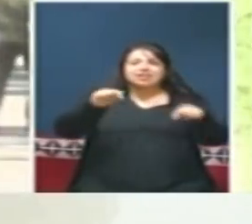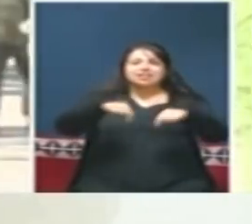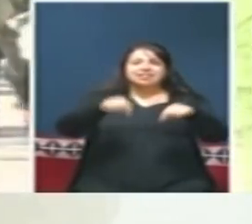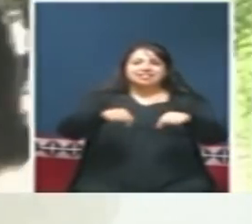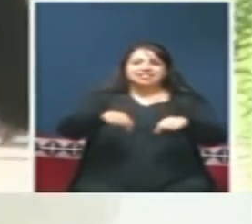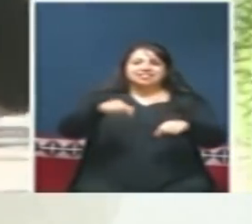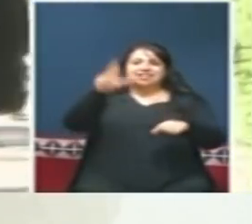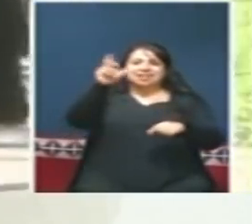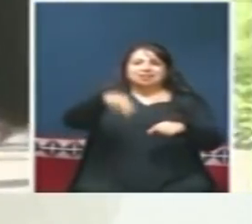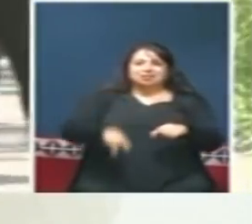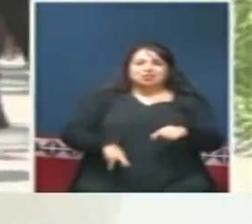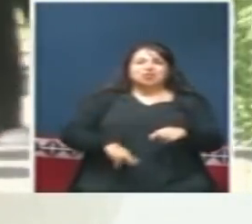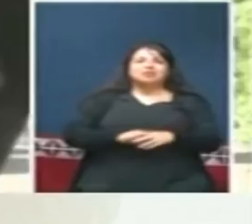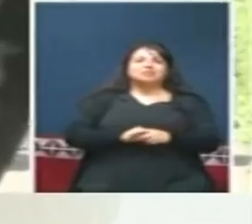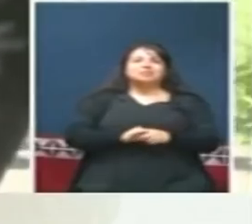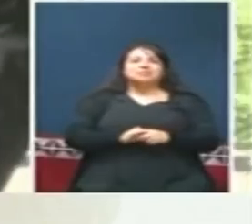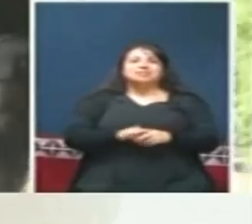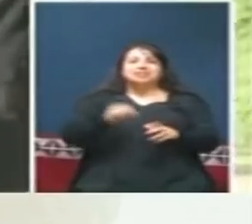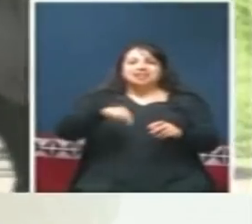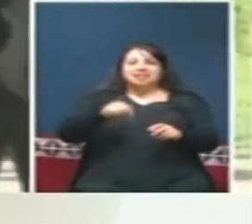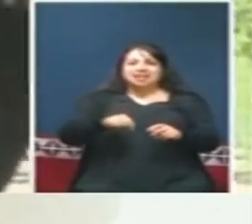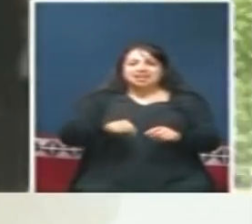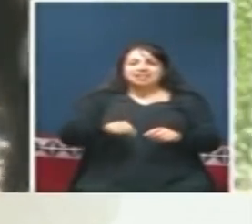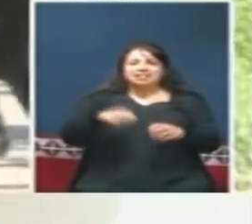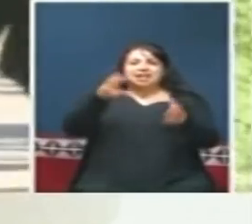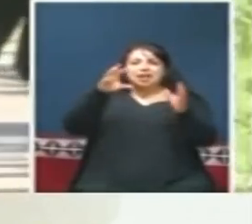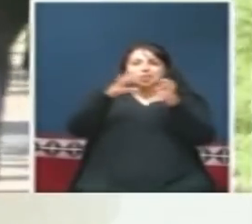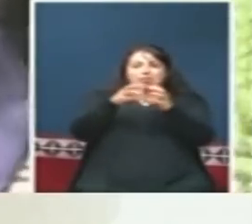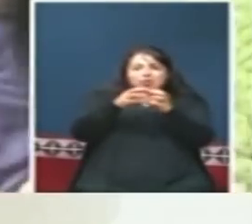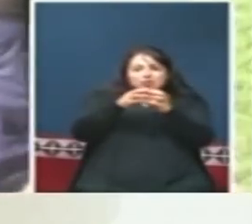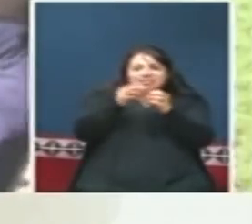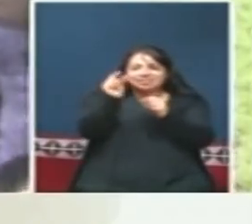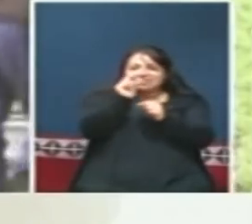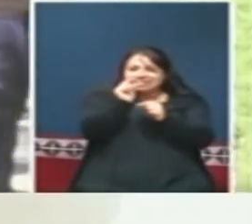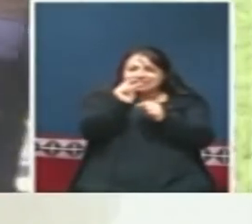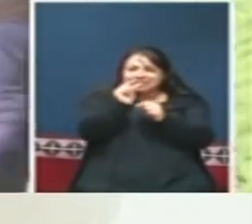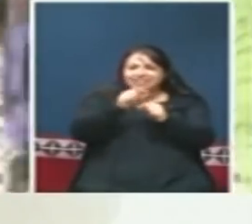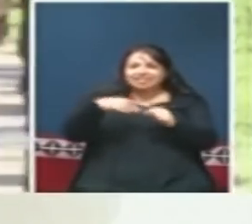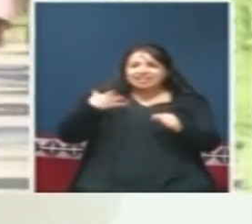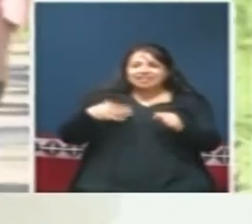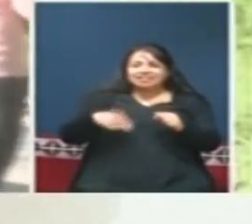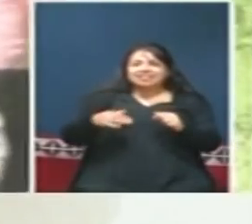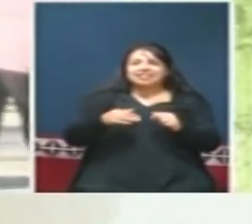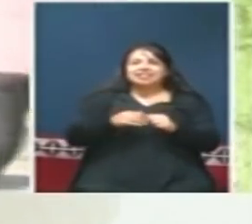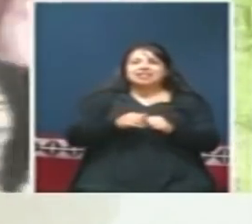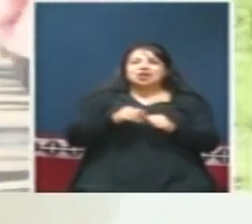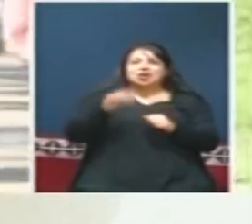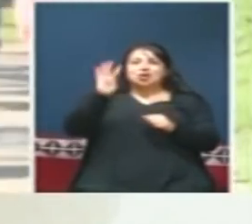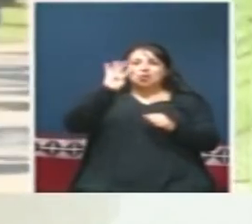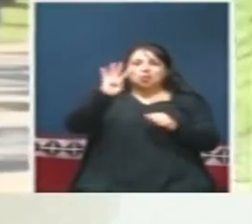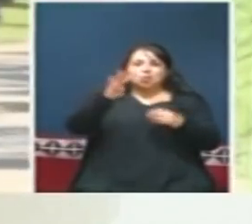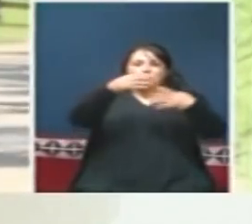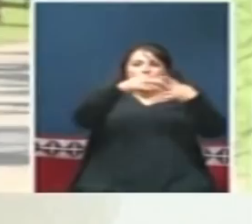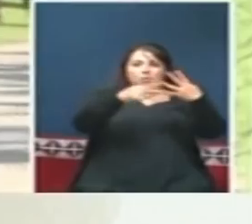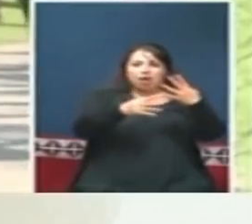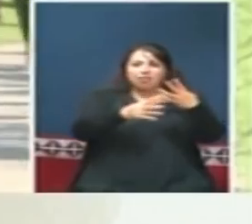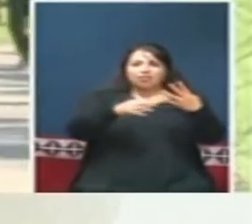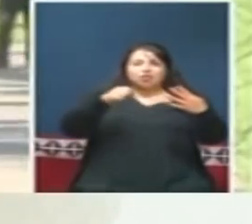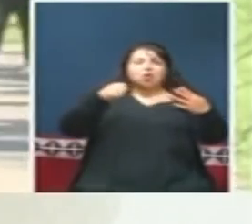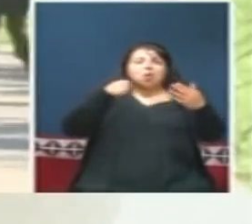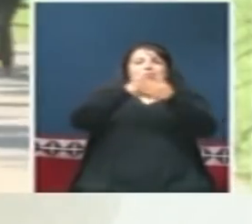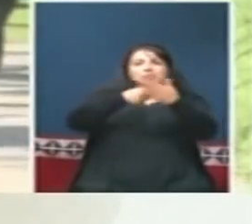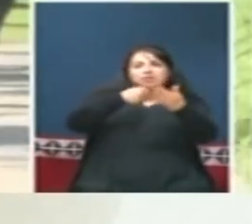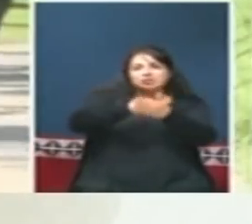es dar a conocer desde esta provincia tan pequeña que tiene la República Argentina, estos 4 mártires que en el día de hoy van a